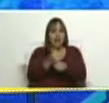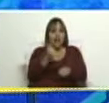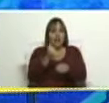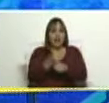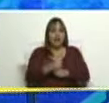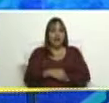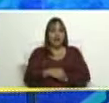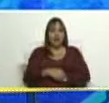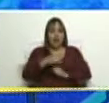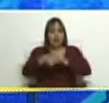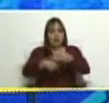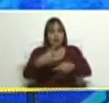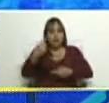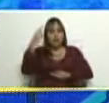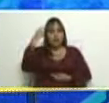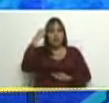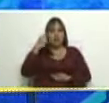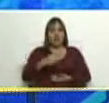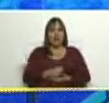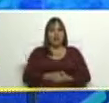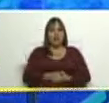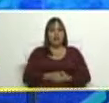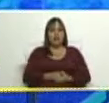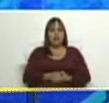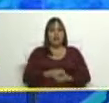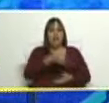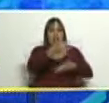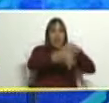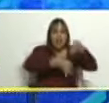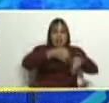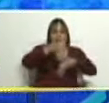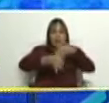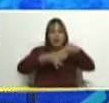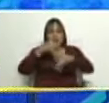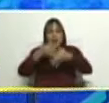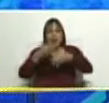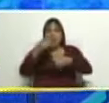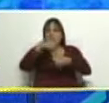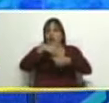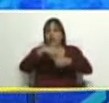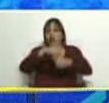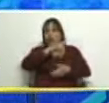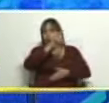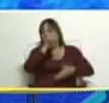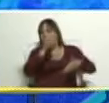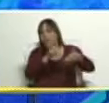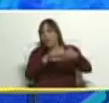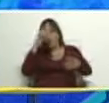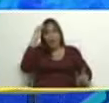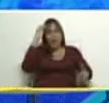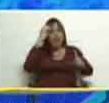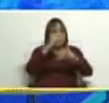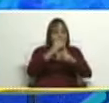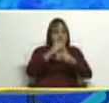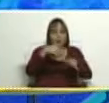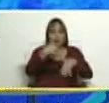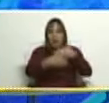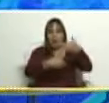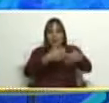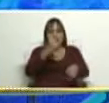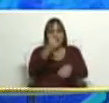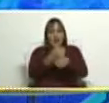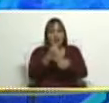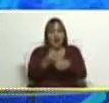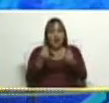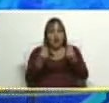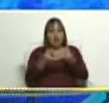En los días que están por venir, iremos explicando con detalle cada vértice, cada acción.